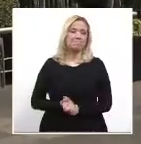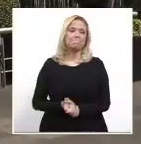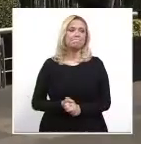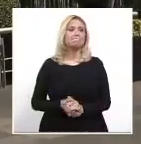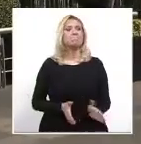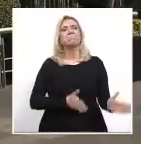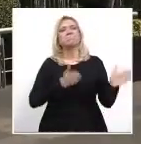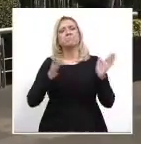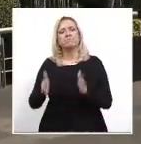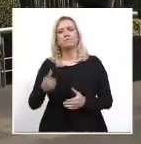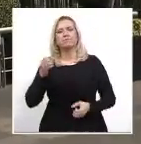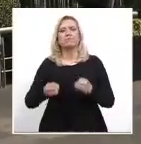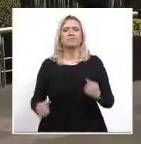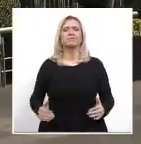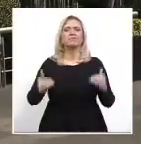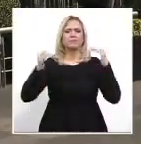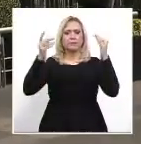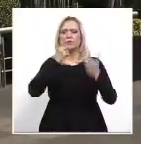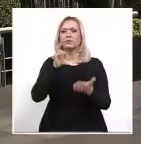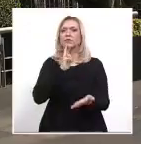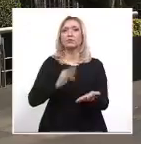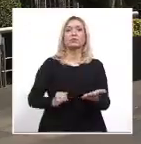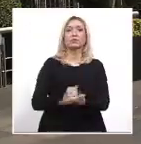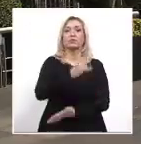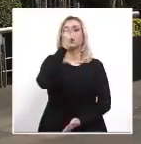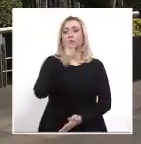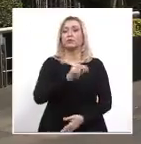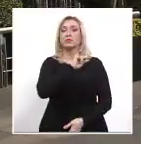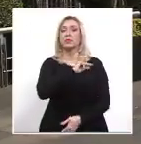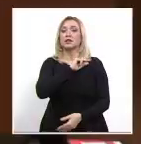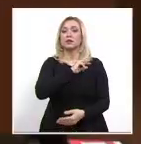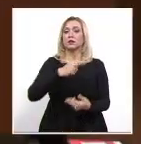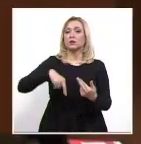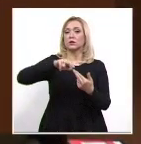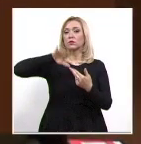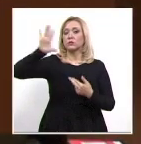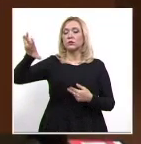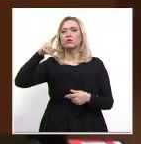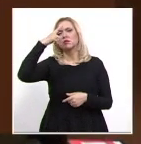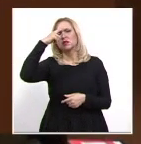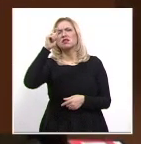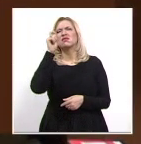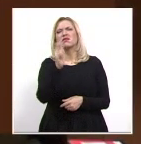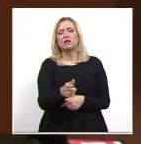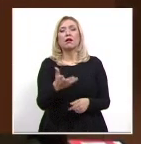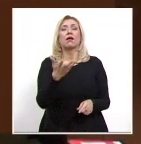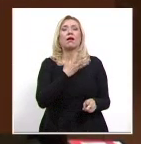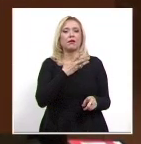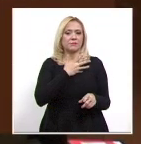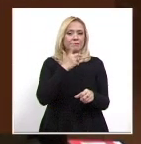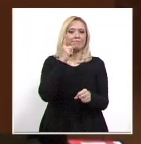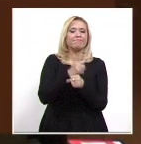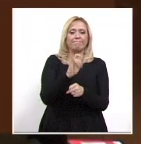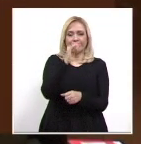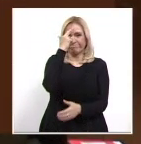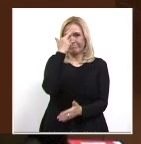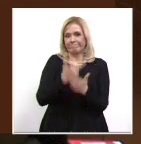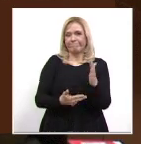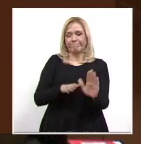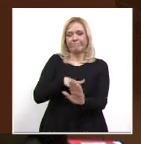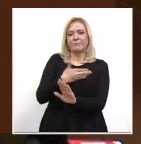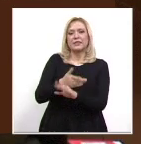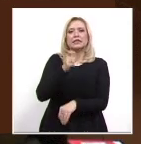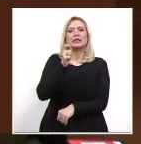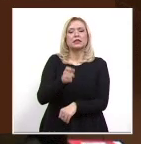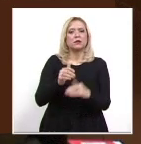resolución, la Sala Superior confirmó la sentencia de la Sala Regional Especializada en la que se declaró la existencia de la vulneración a los principios